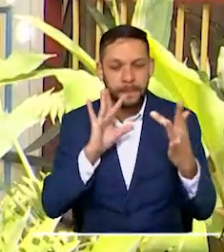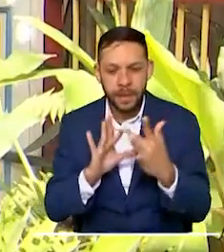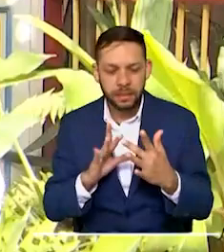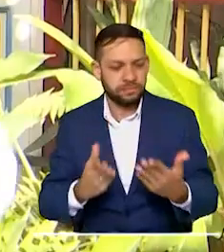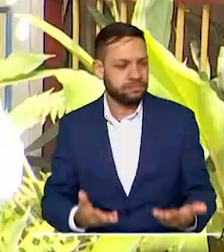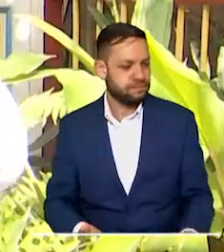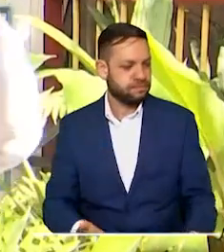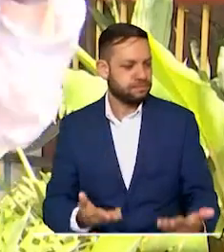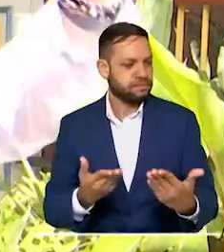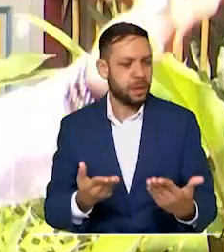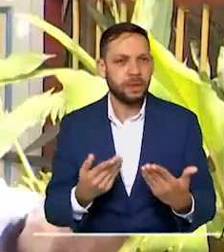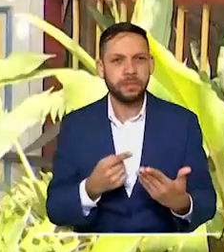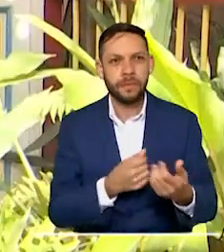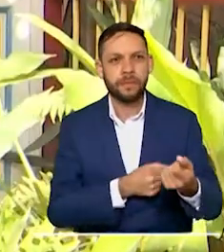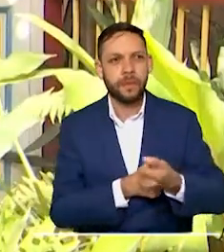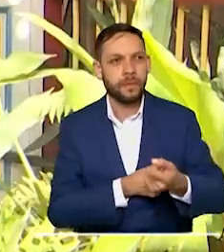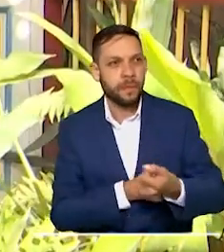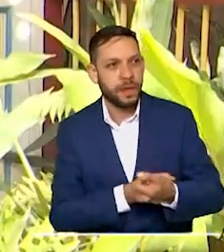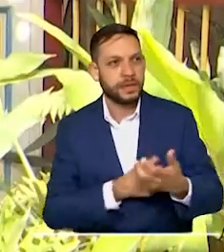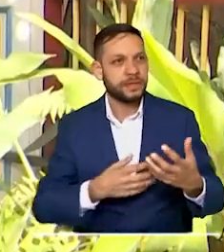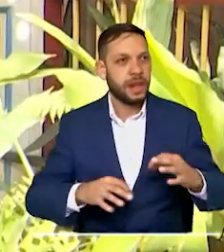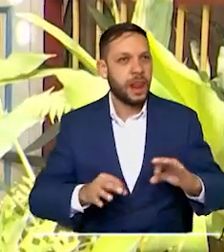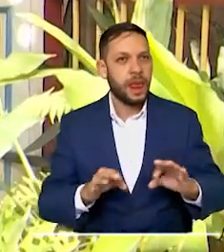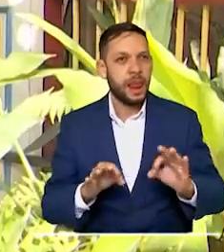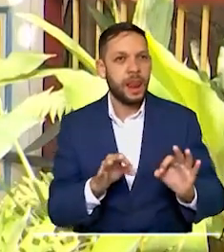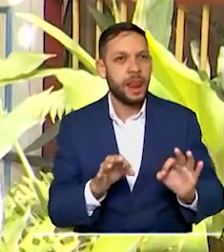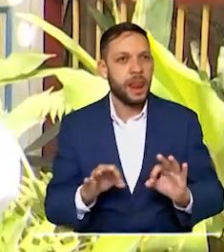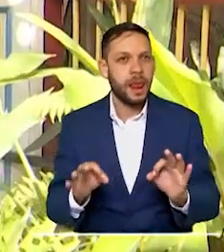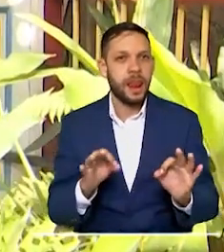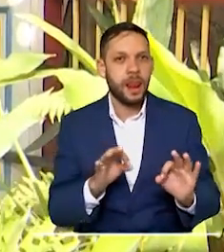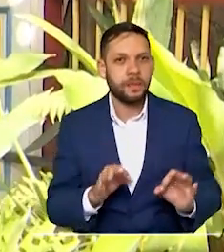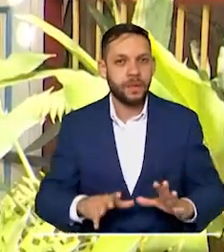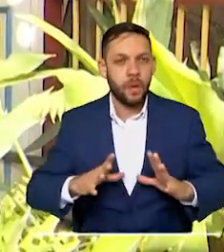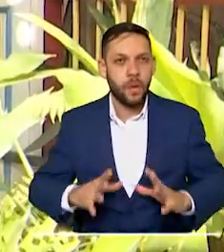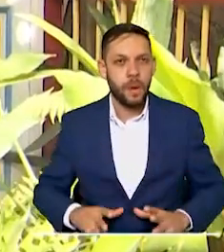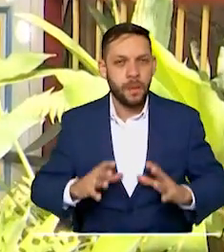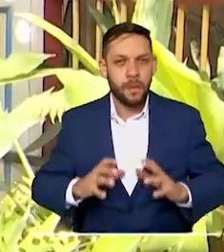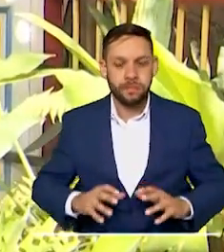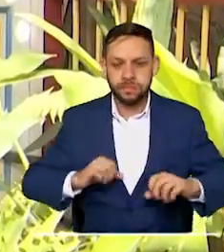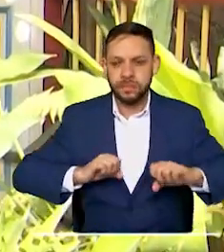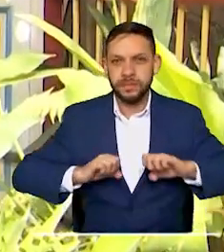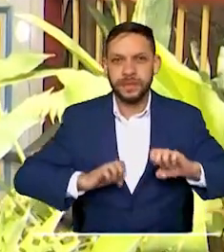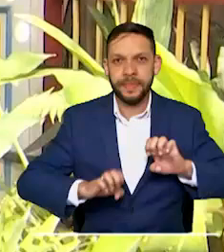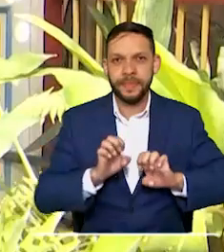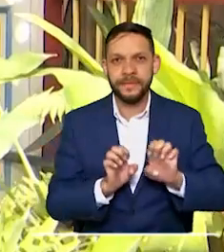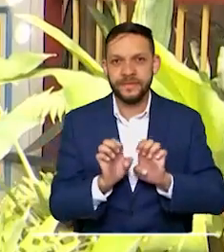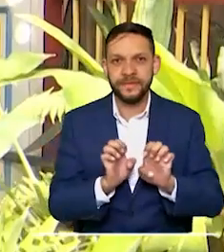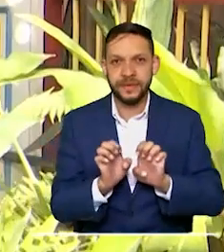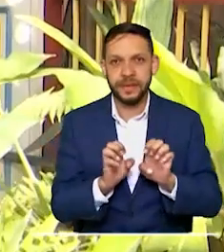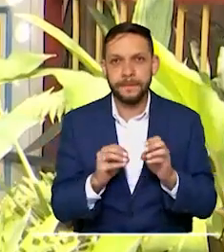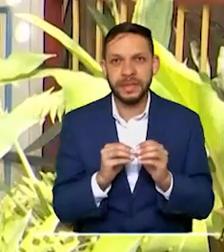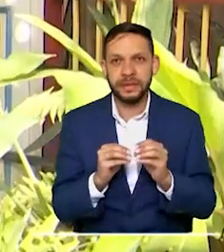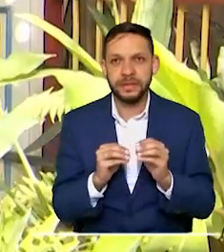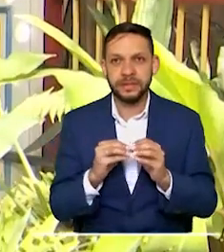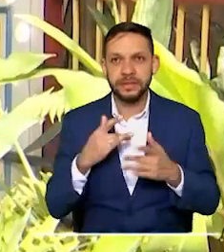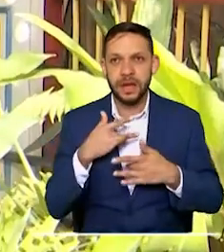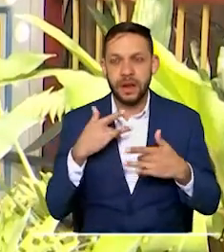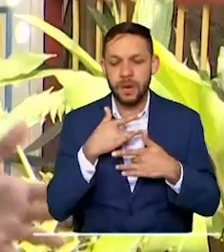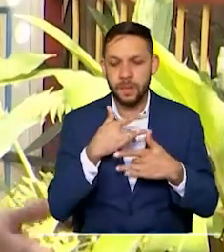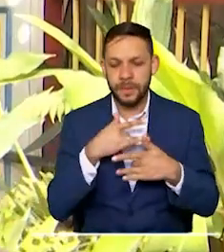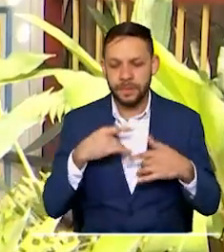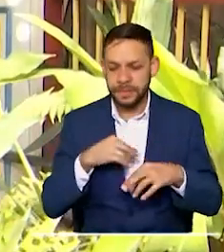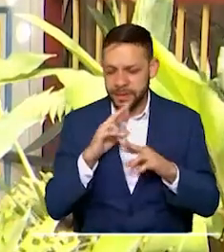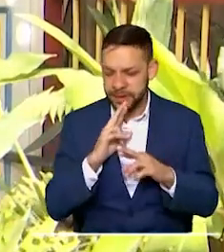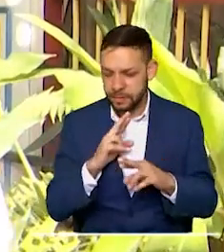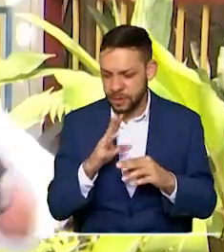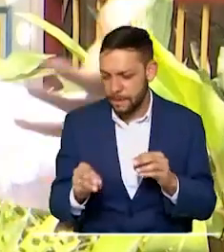óptima en sus funciones enzimáticas y metabólicas que determinen mejores resultados en salud y que también, al fin